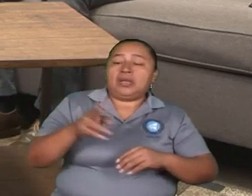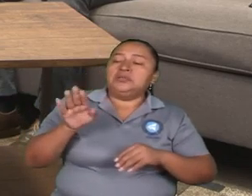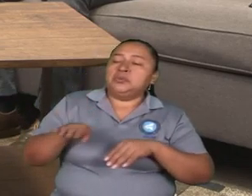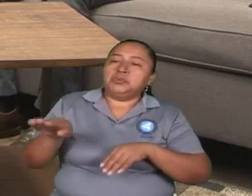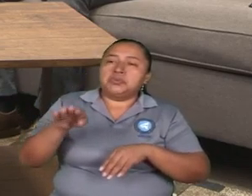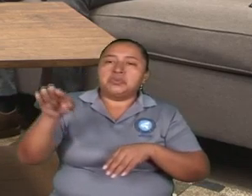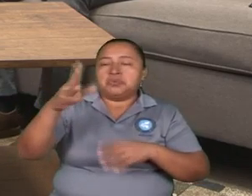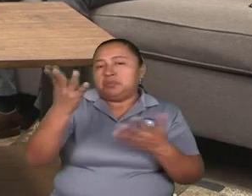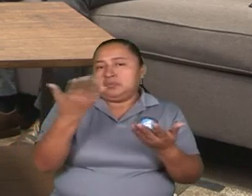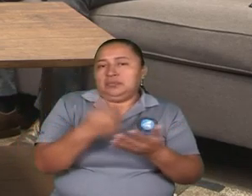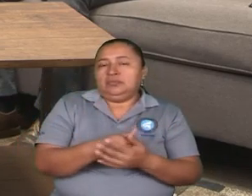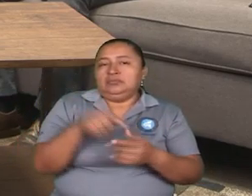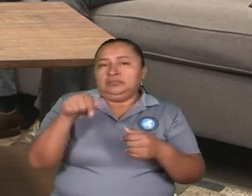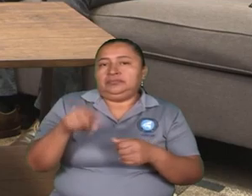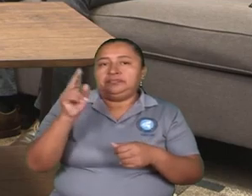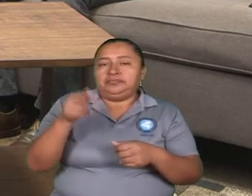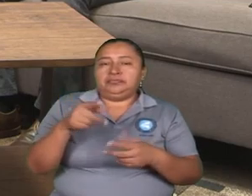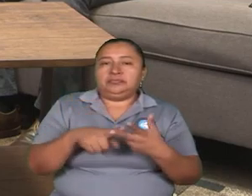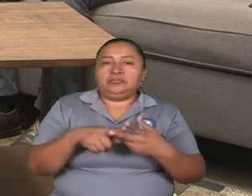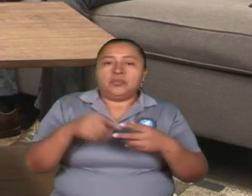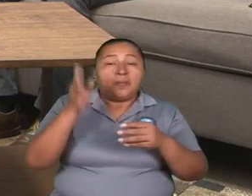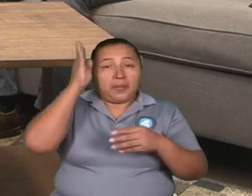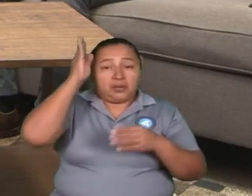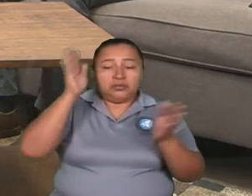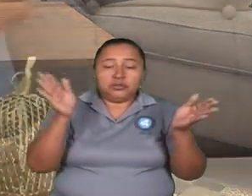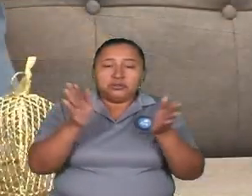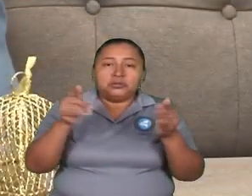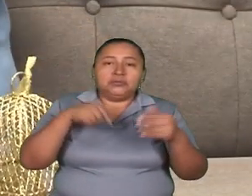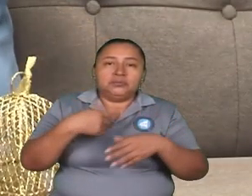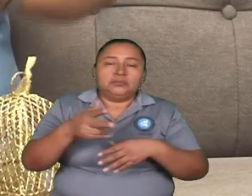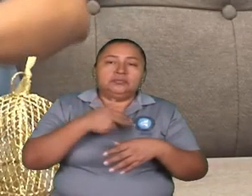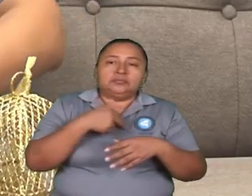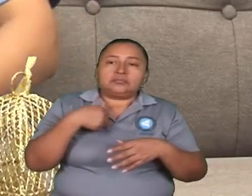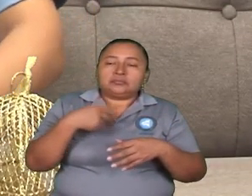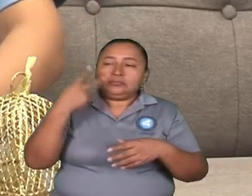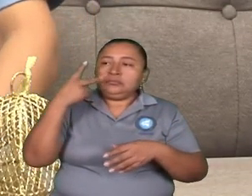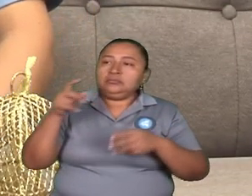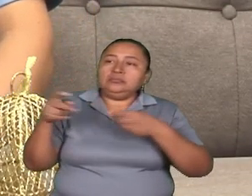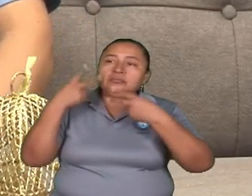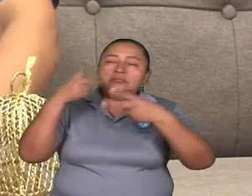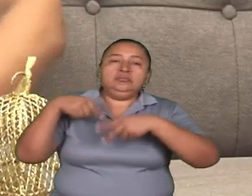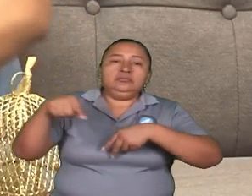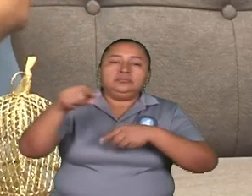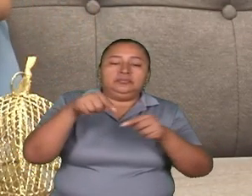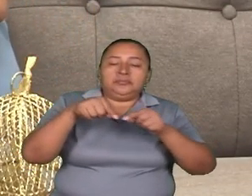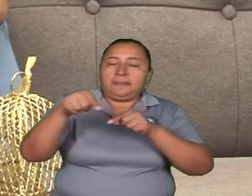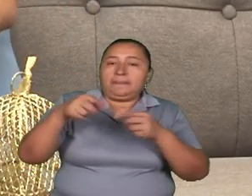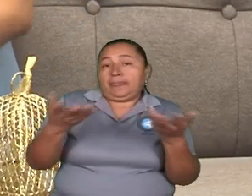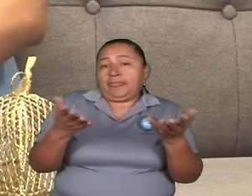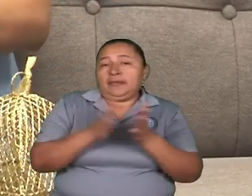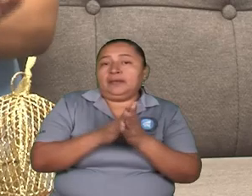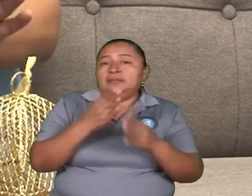de los lugares a los que visitan. Sí. Y también hay unos que no compran todo el paquete, sino dicen,